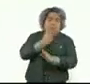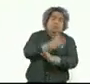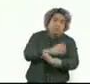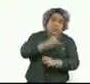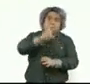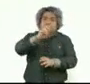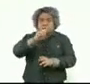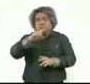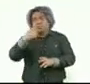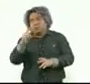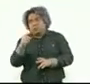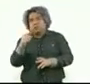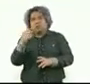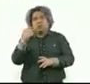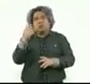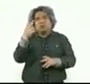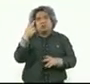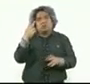de qué va a ser el